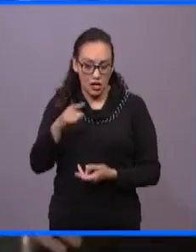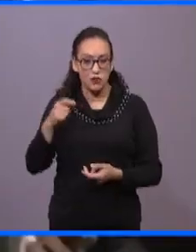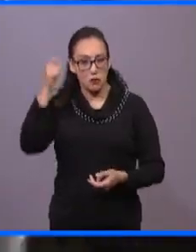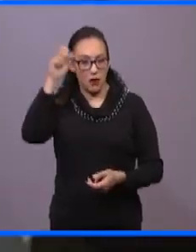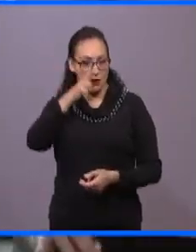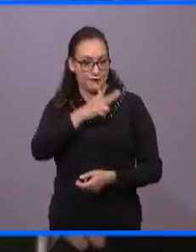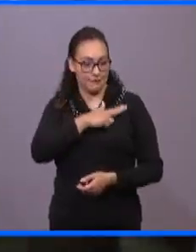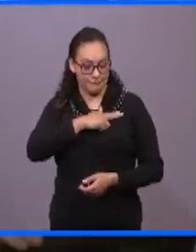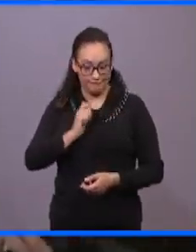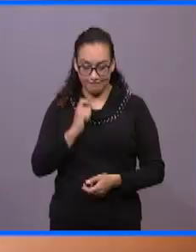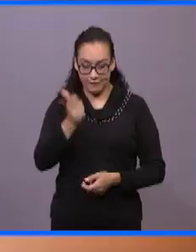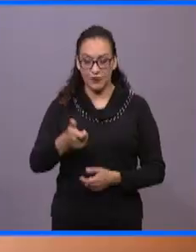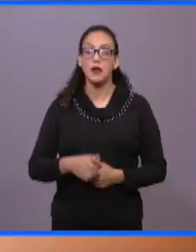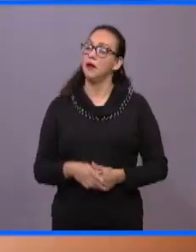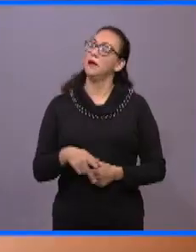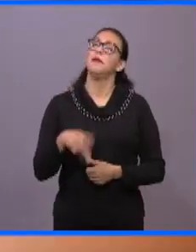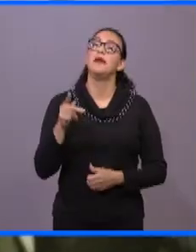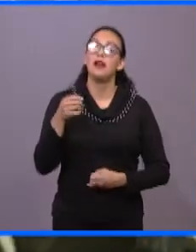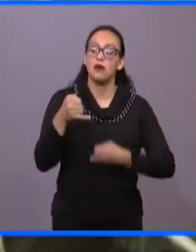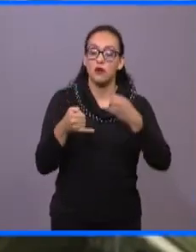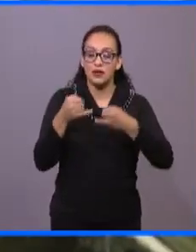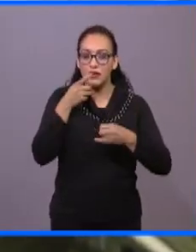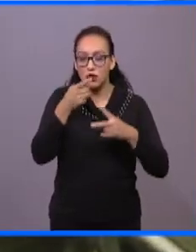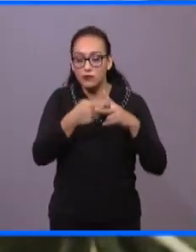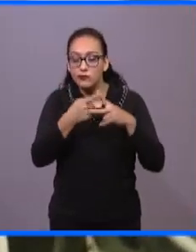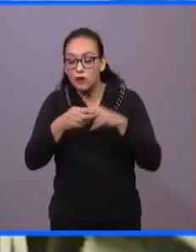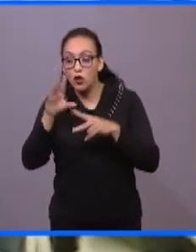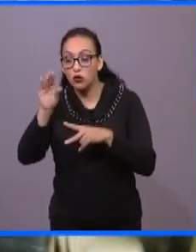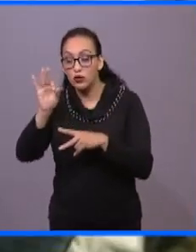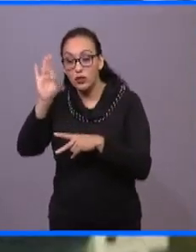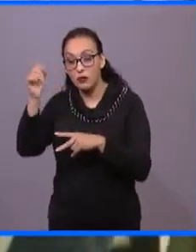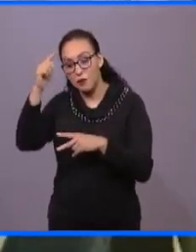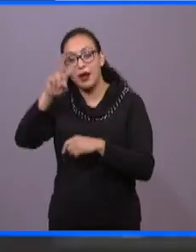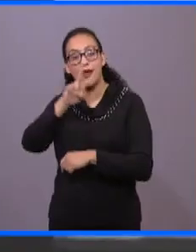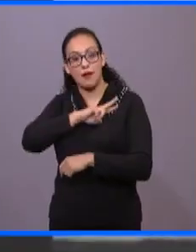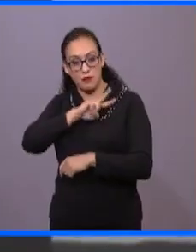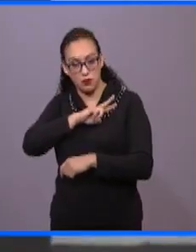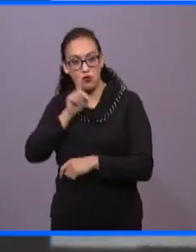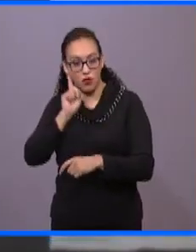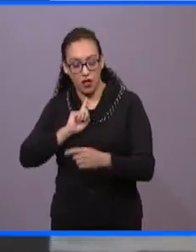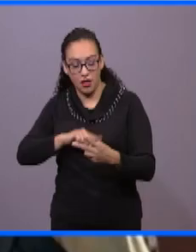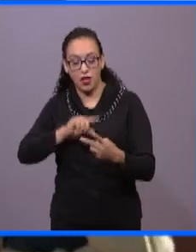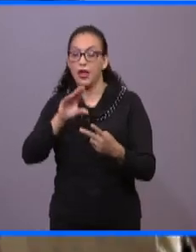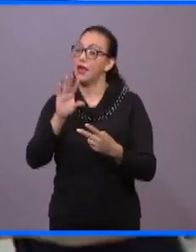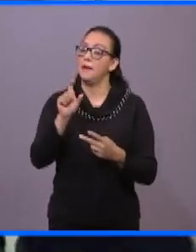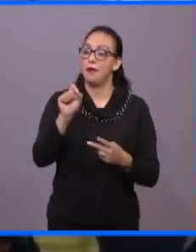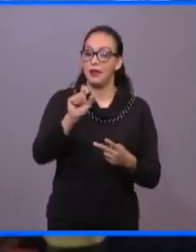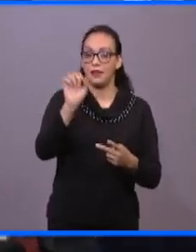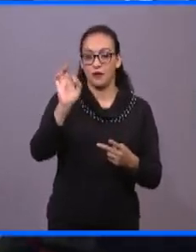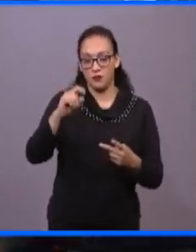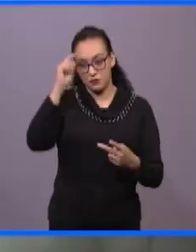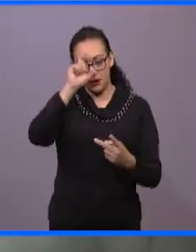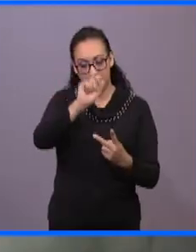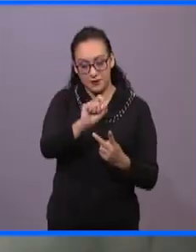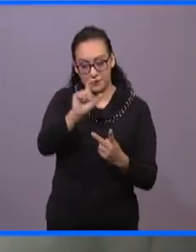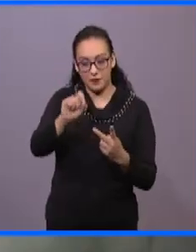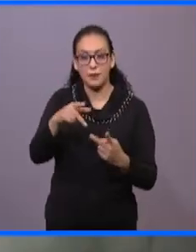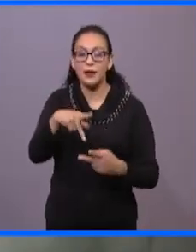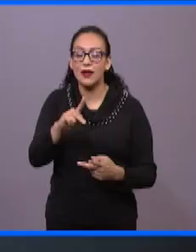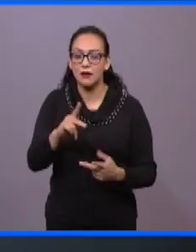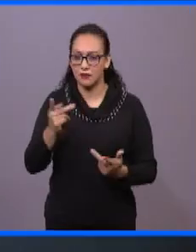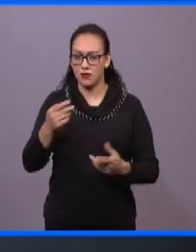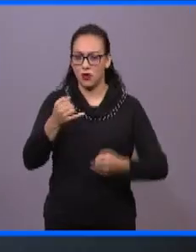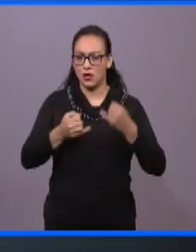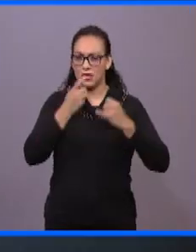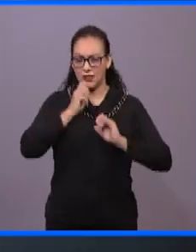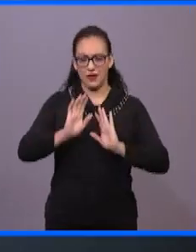conforme a los porcentajes previstos en la ley, 90% para la viuda y 20% para cada hijo. Decisión que fue impugnada ante